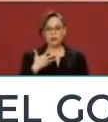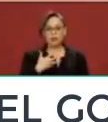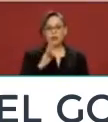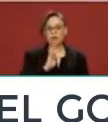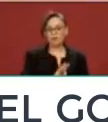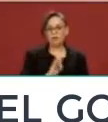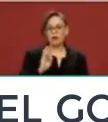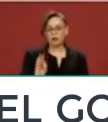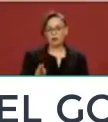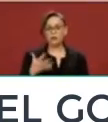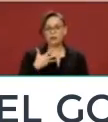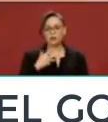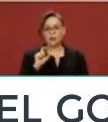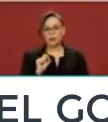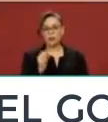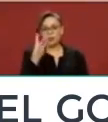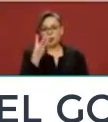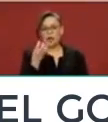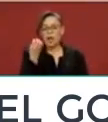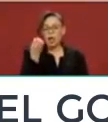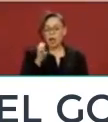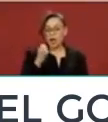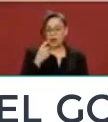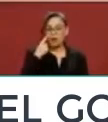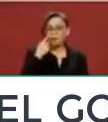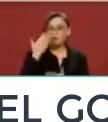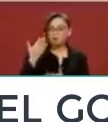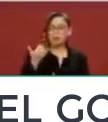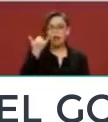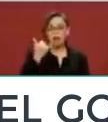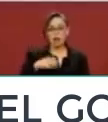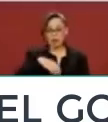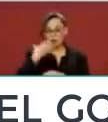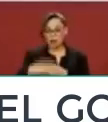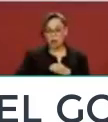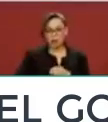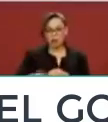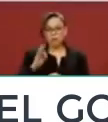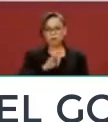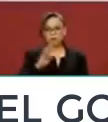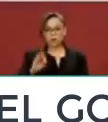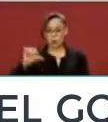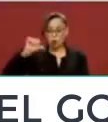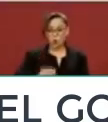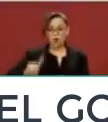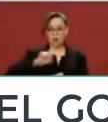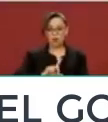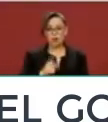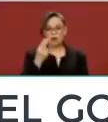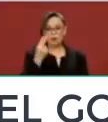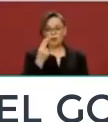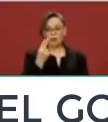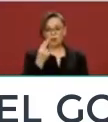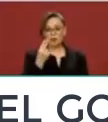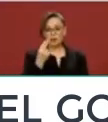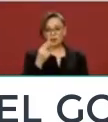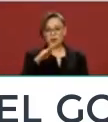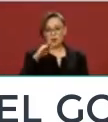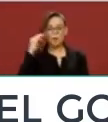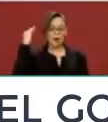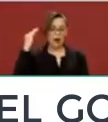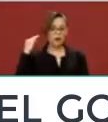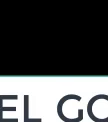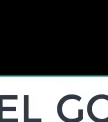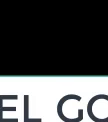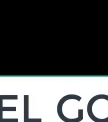que empiezan con el 23 de enero y terminan con el día de hoy, 25 de marzo.